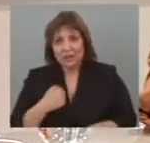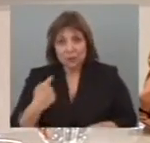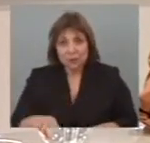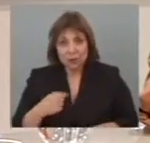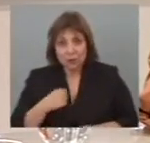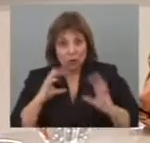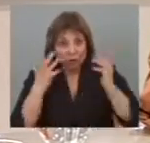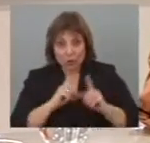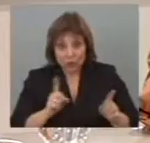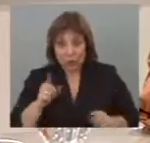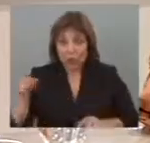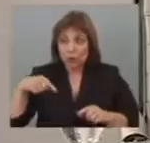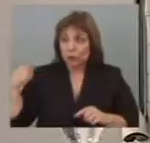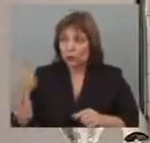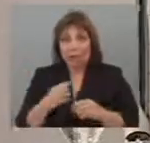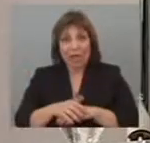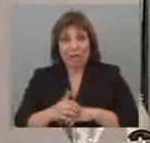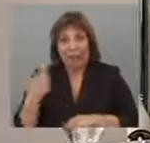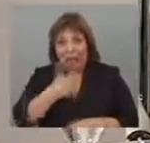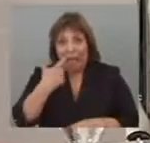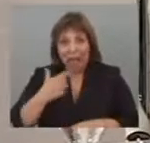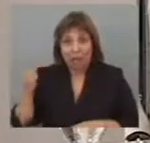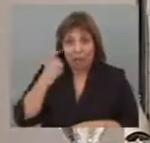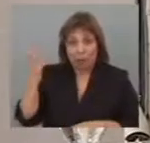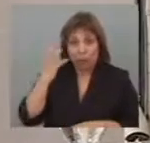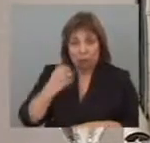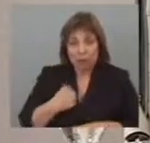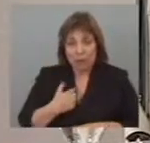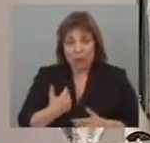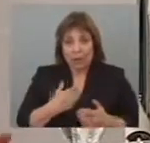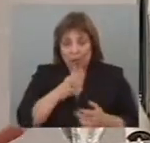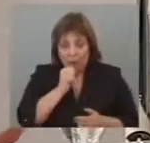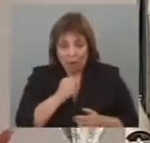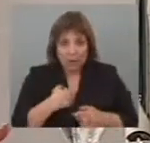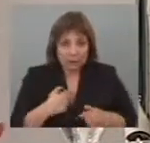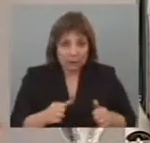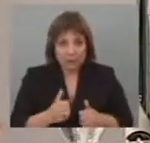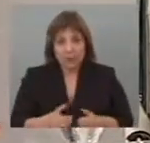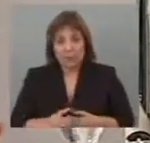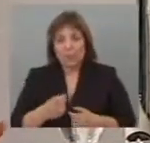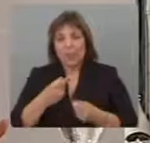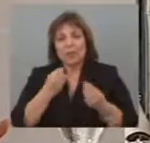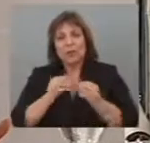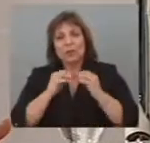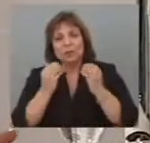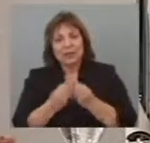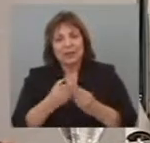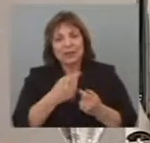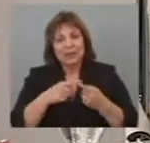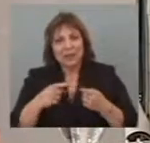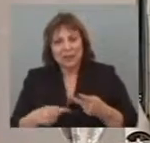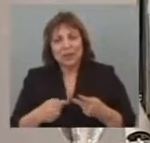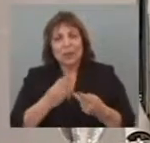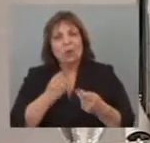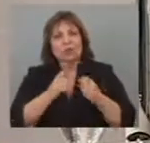de mí. Daniel, ¿cómo fue ese trabajo, esa sistematización de los datos? ¿Cuánto te sorprendió a vos